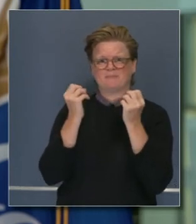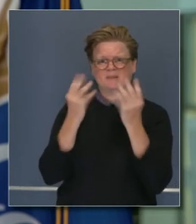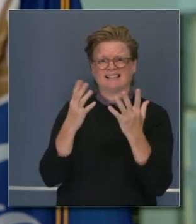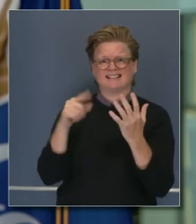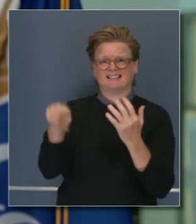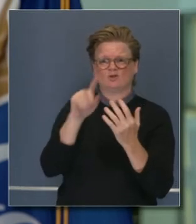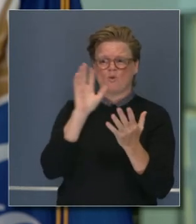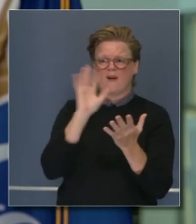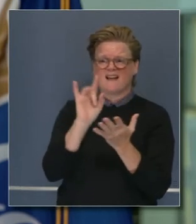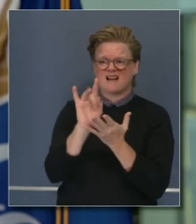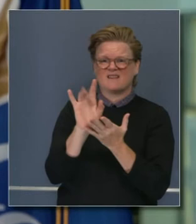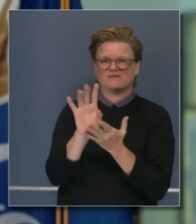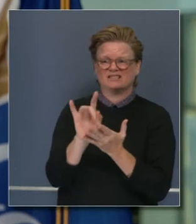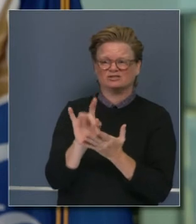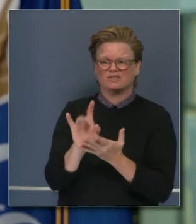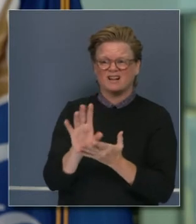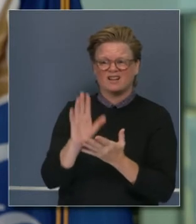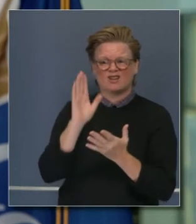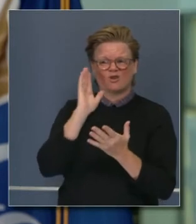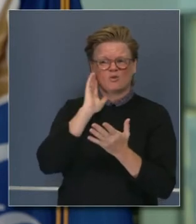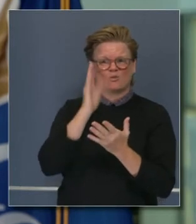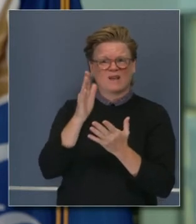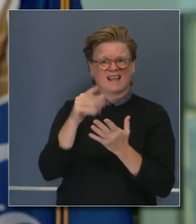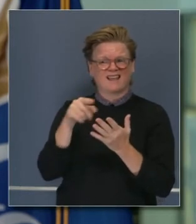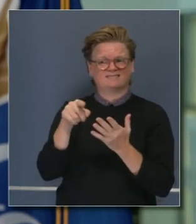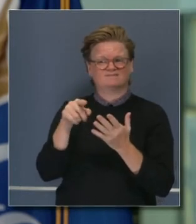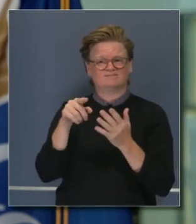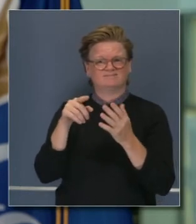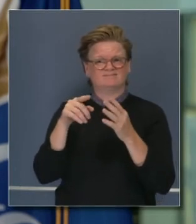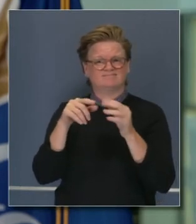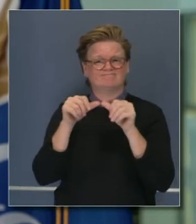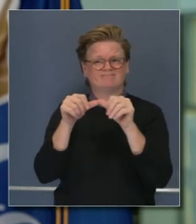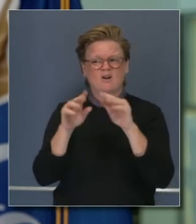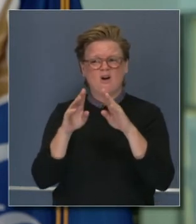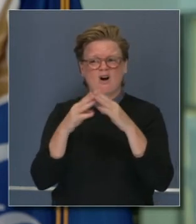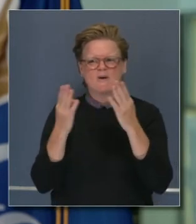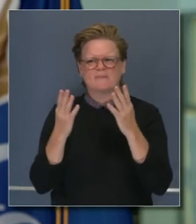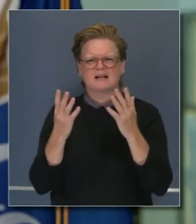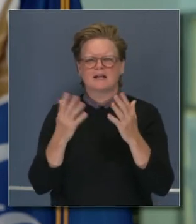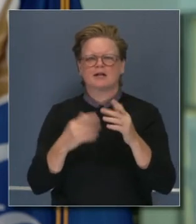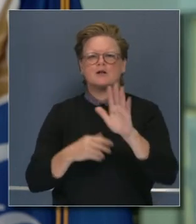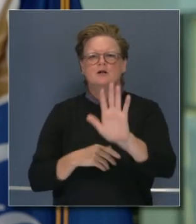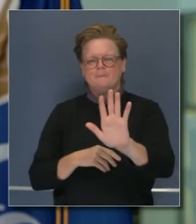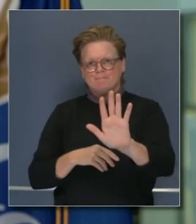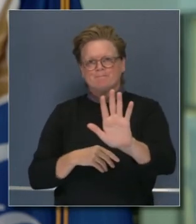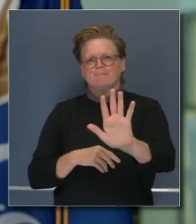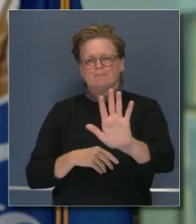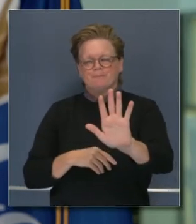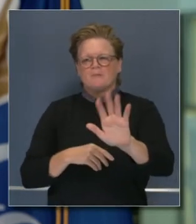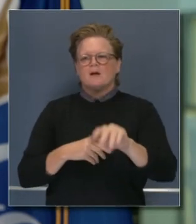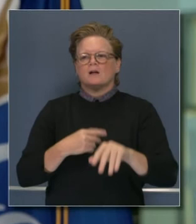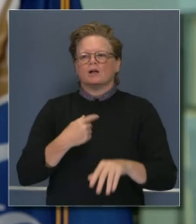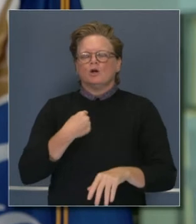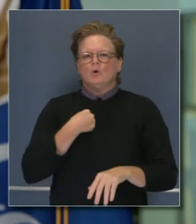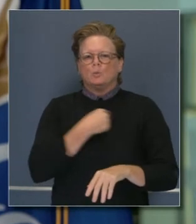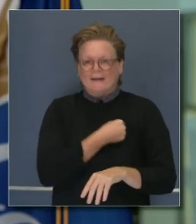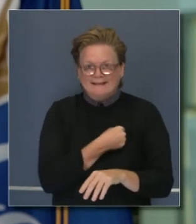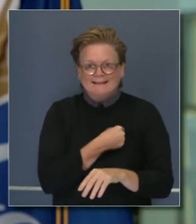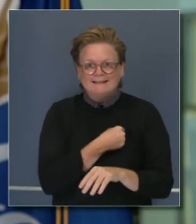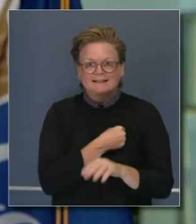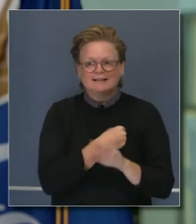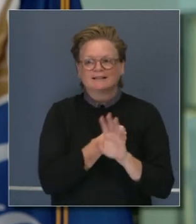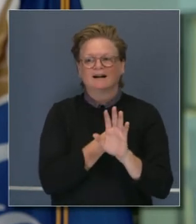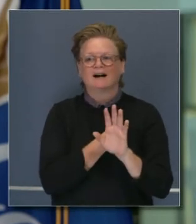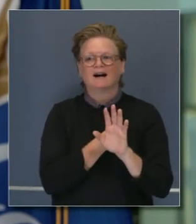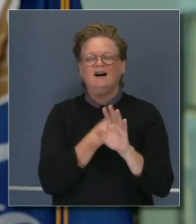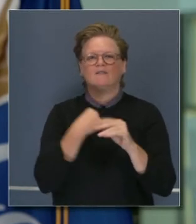esta tarde todavía una oleada de desalojos. Hacemos todo lo posible para proteger a inquilinos en el estado de